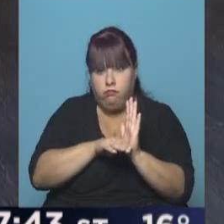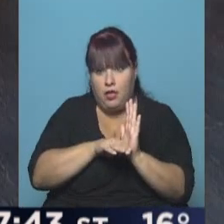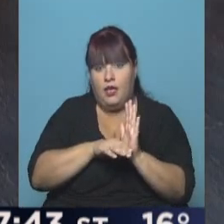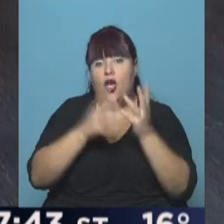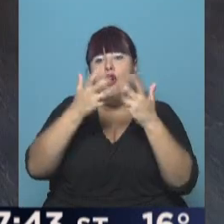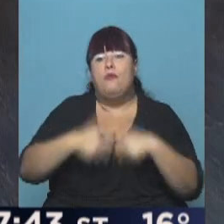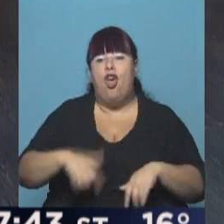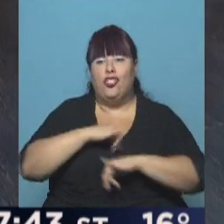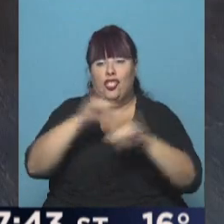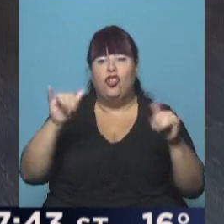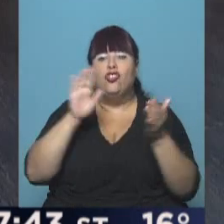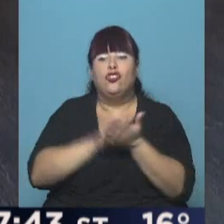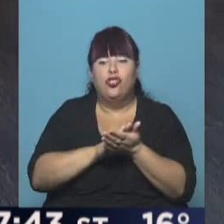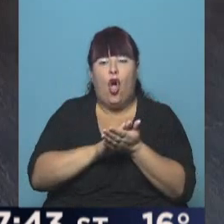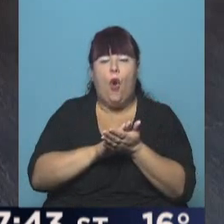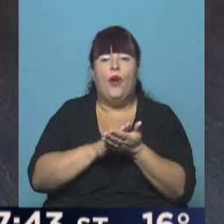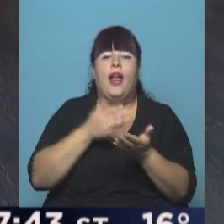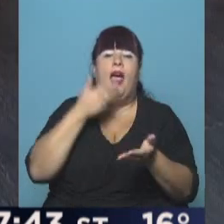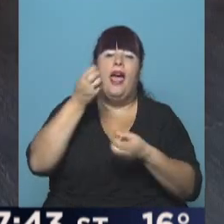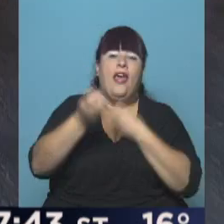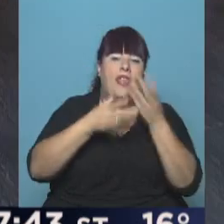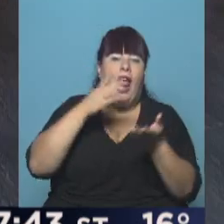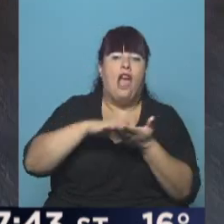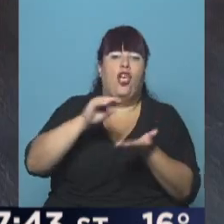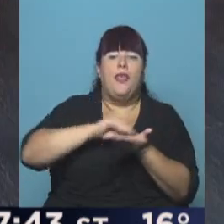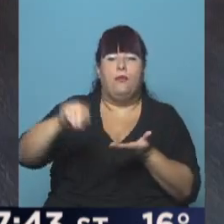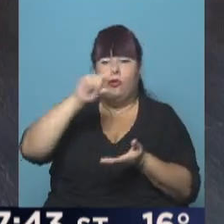que anunciamos que tienen que ver con declaraciones de los diputados nacionales.